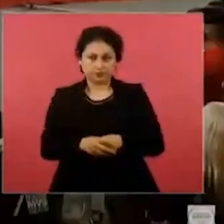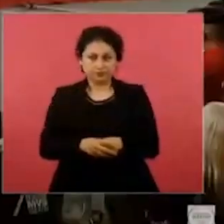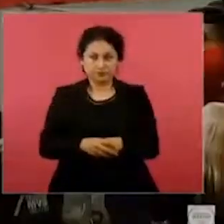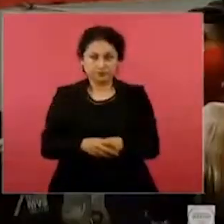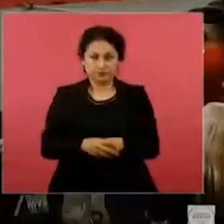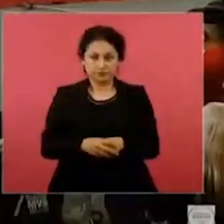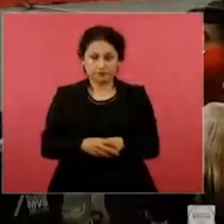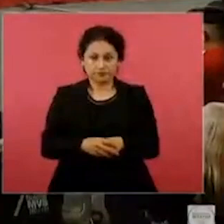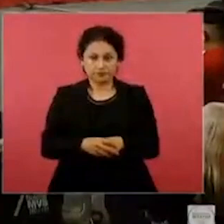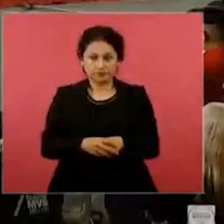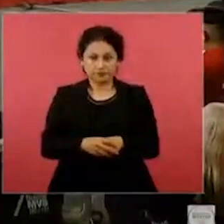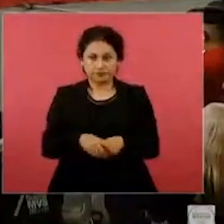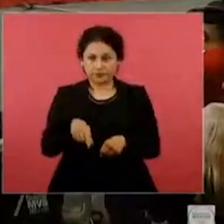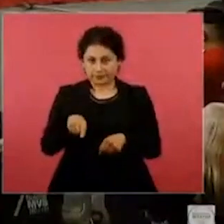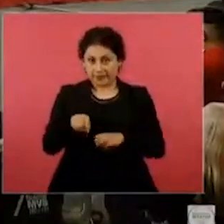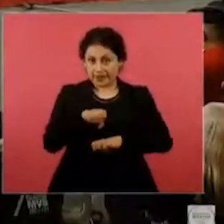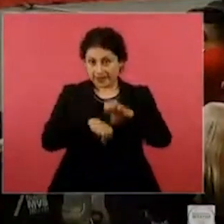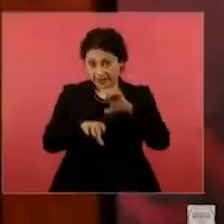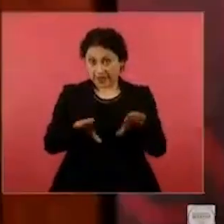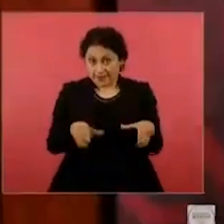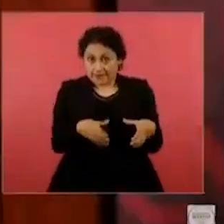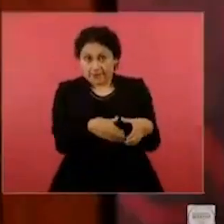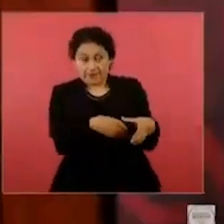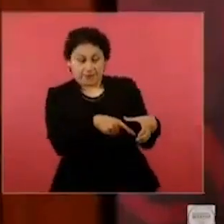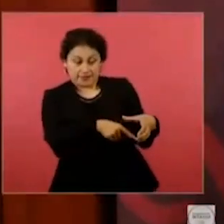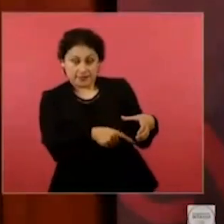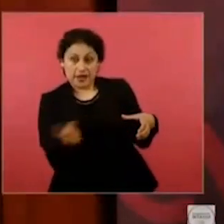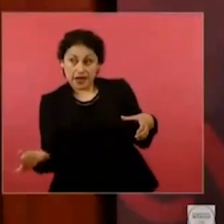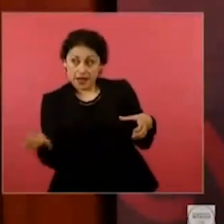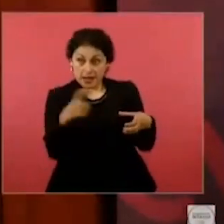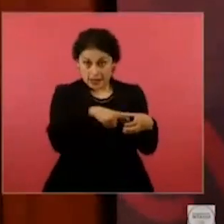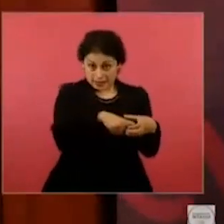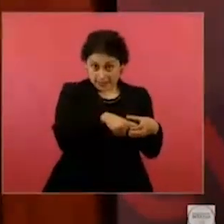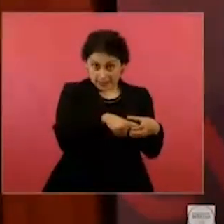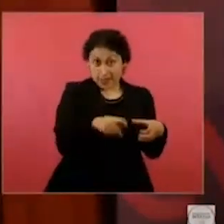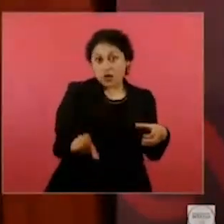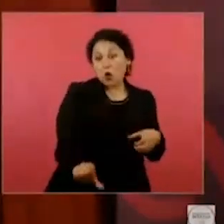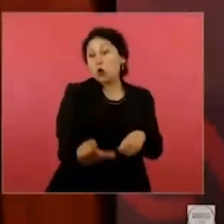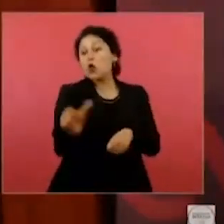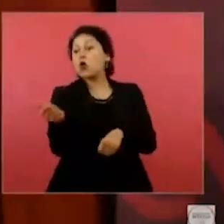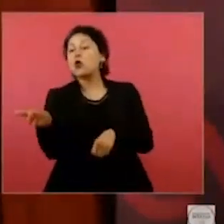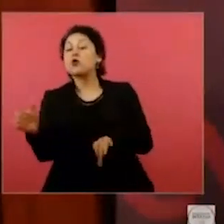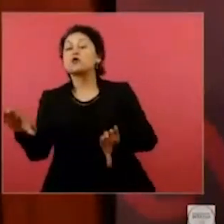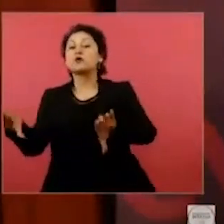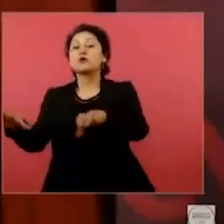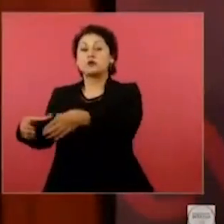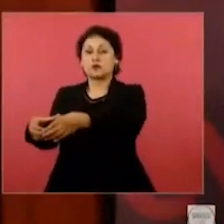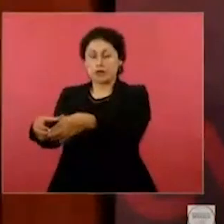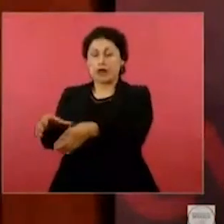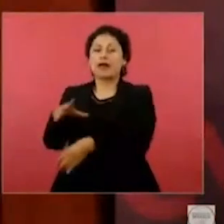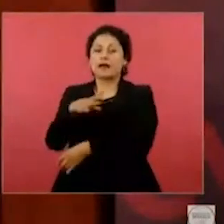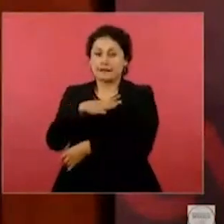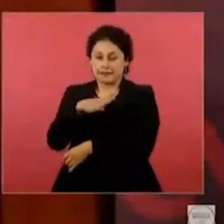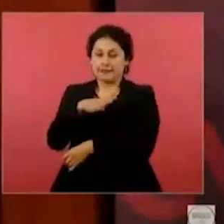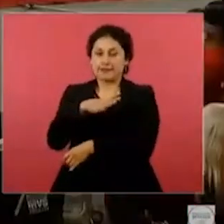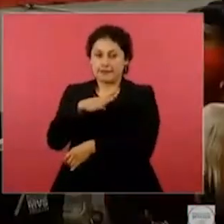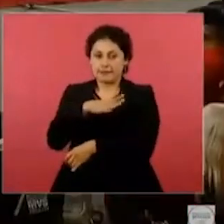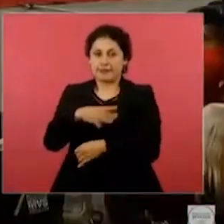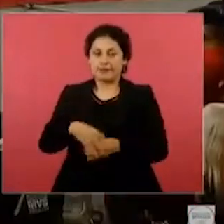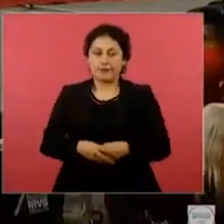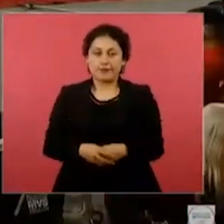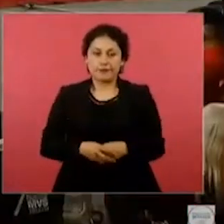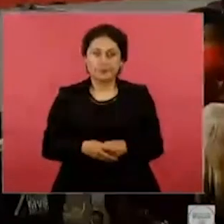presidente mexicanos contra la corrupción y la impunidad dice que no va a investigar el tema que porque no hacen investigaciones por encargo el presidente Iba